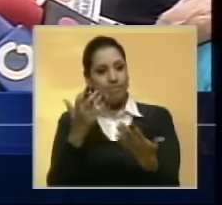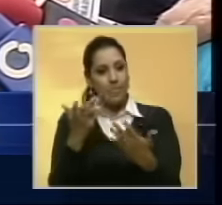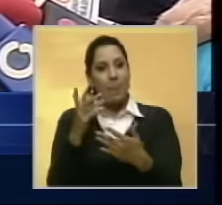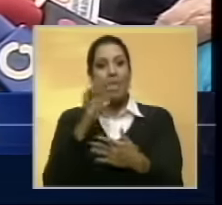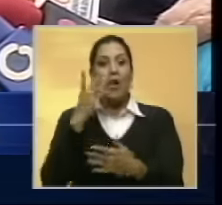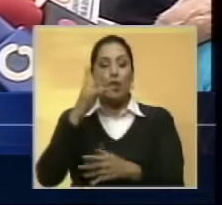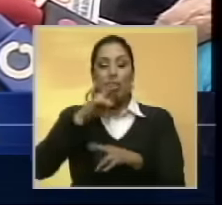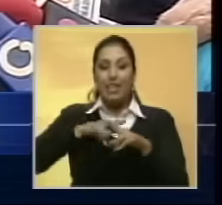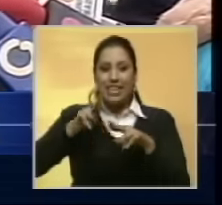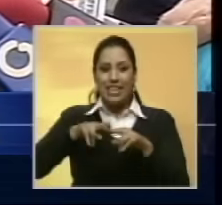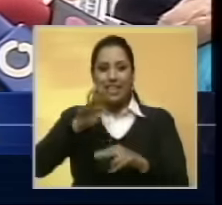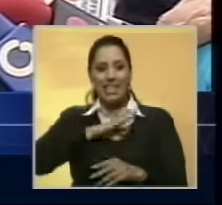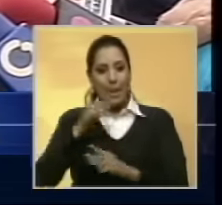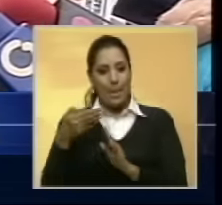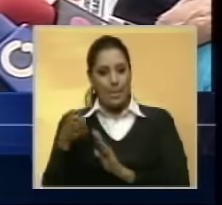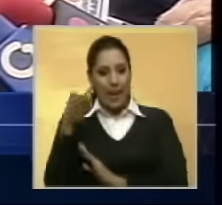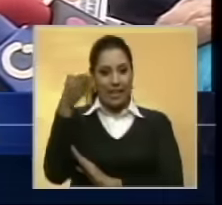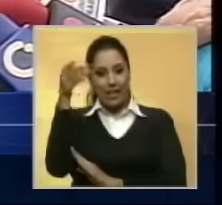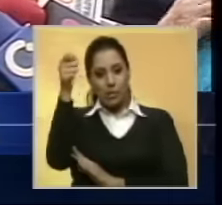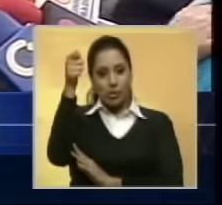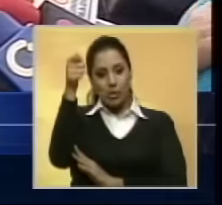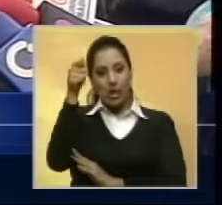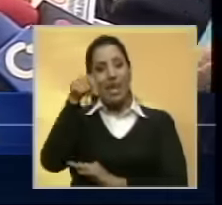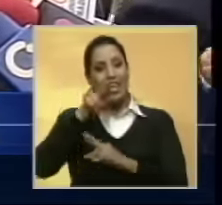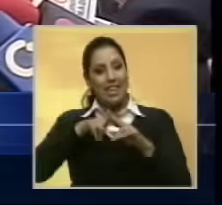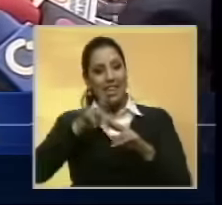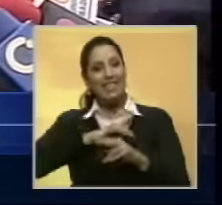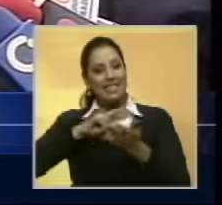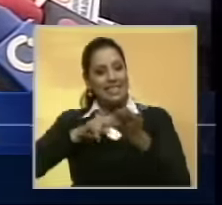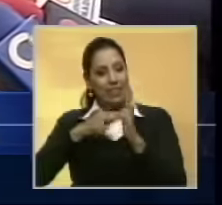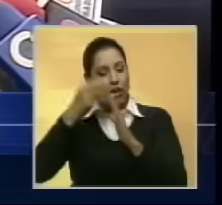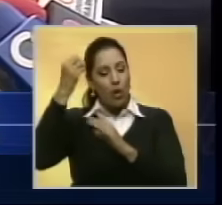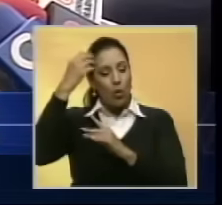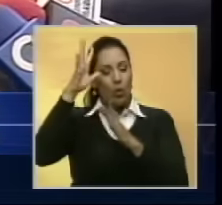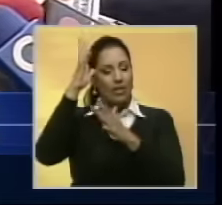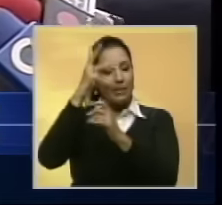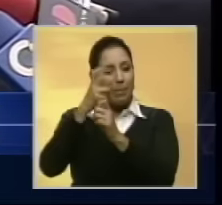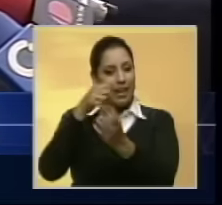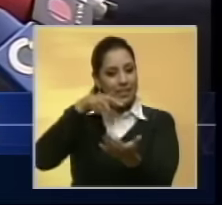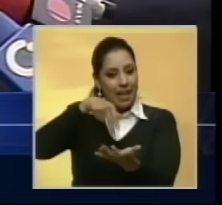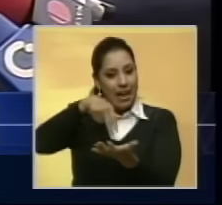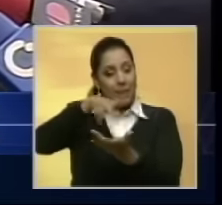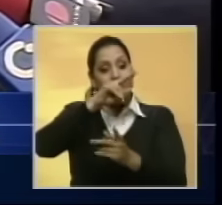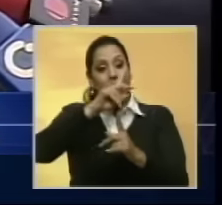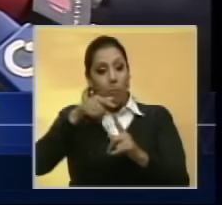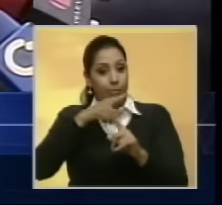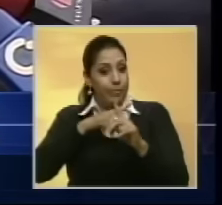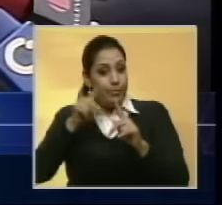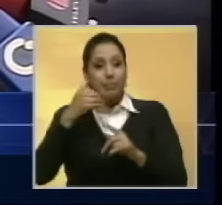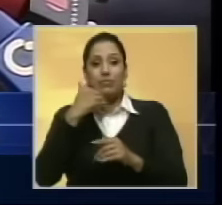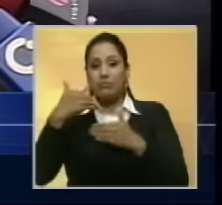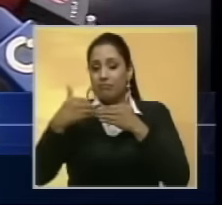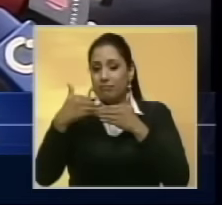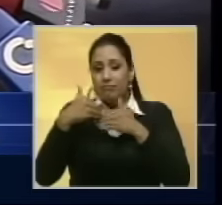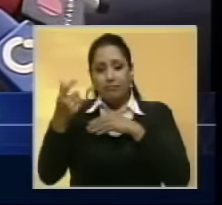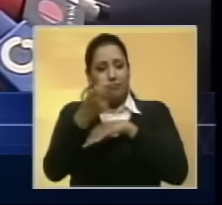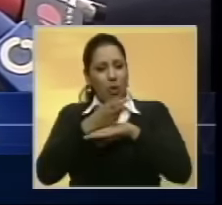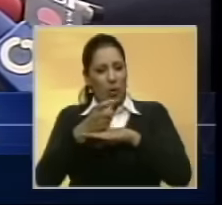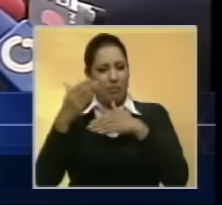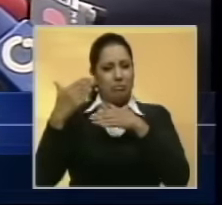hecho de que estos niños carguen la bandera significa que estos niños tienen una luz de esperanza en el camino, y que a pesar de todo lo que ha hecho el gobierno